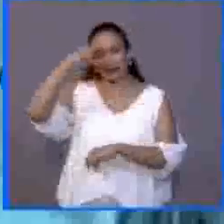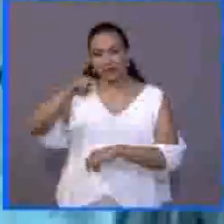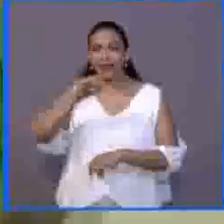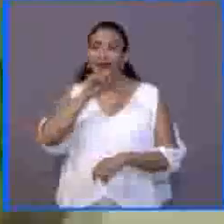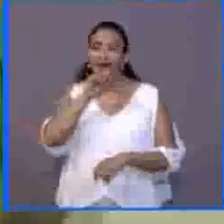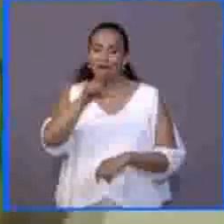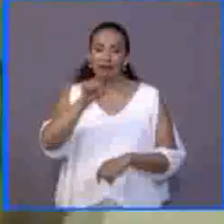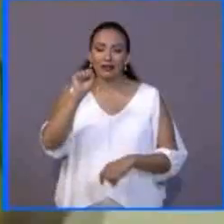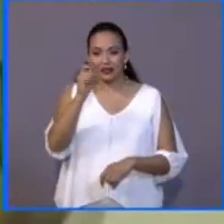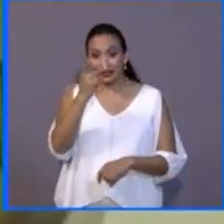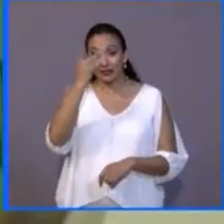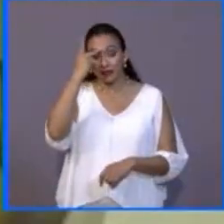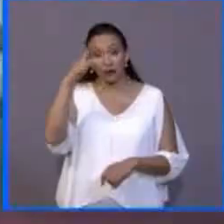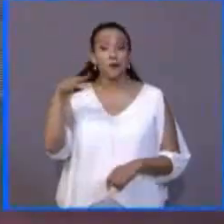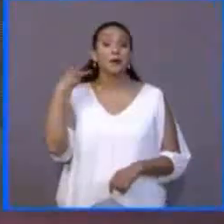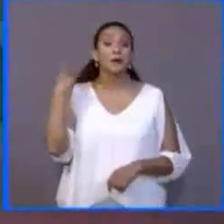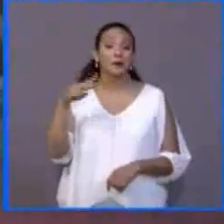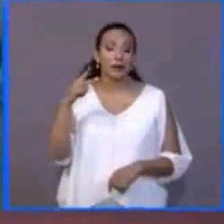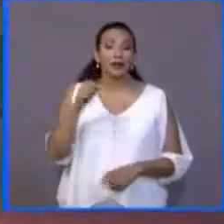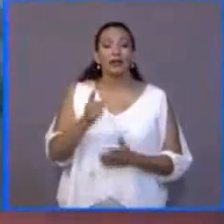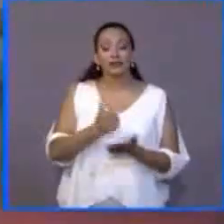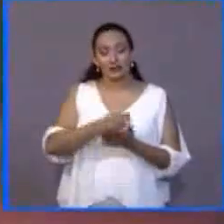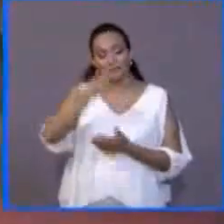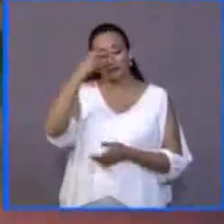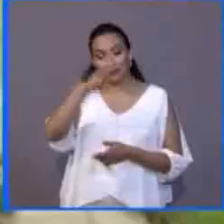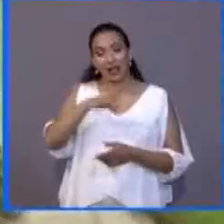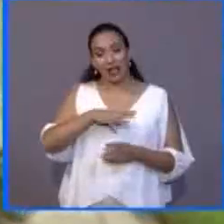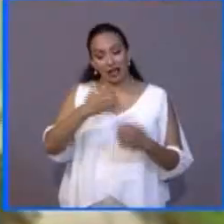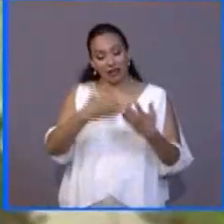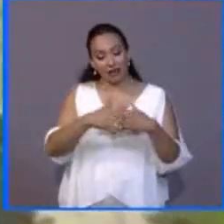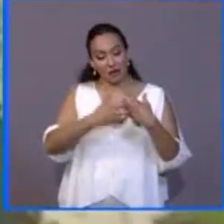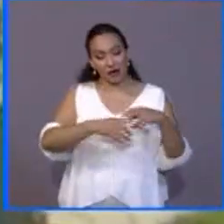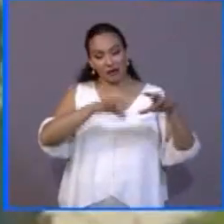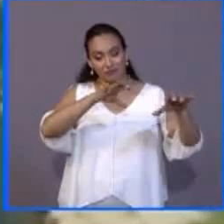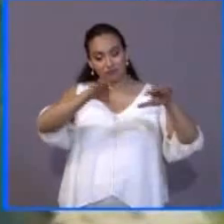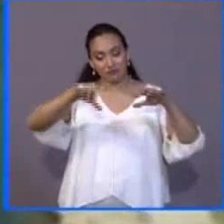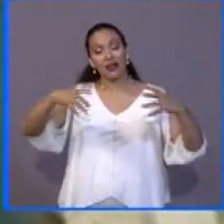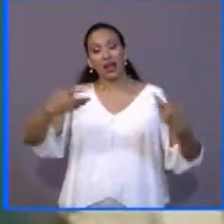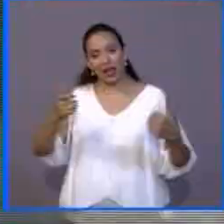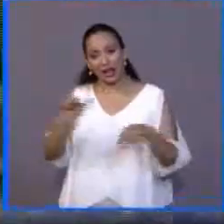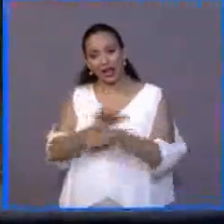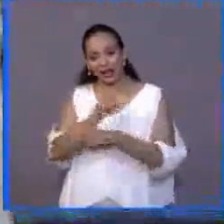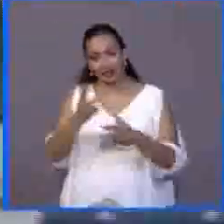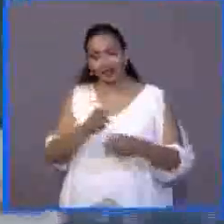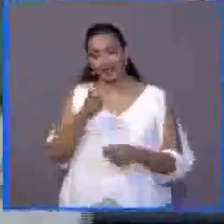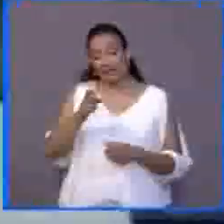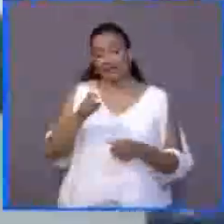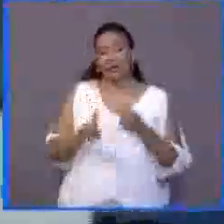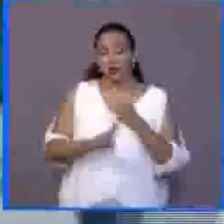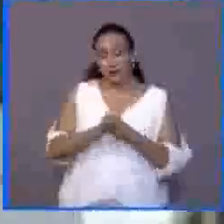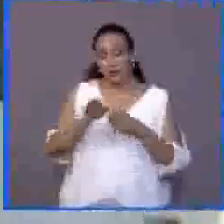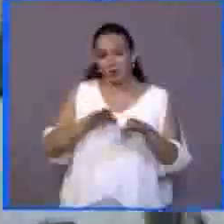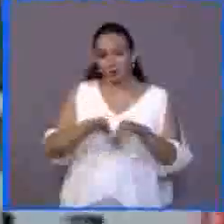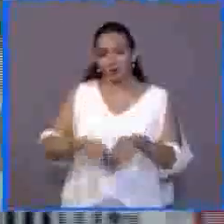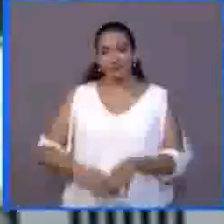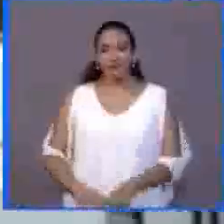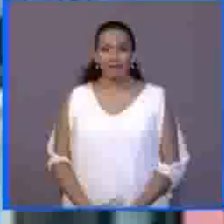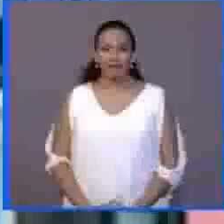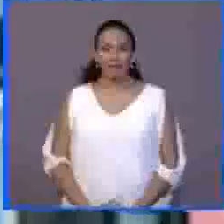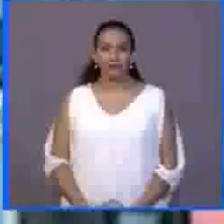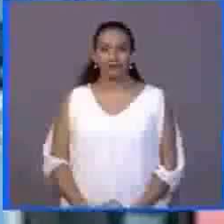México, Jalisco, San Luis Potosí, Veracruz y Ciudad de México. Para el canal del Poder Judicial de la Federación, Rosy